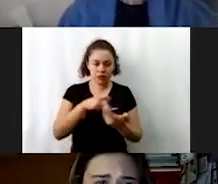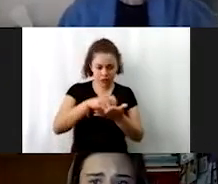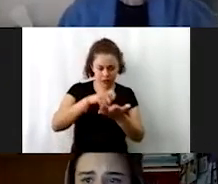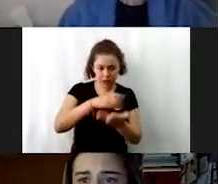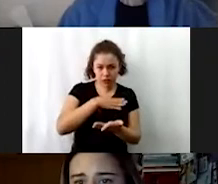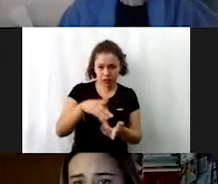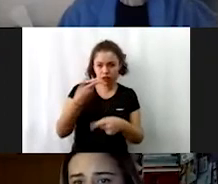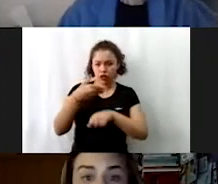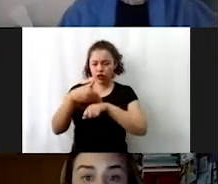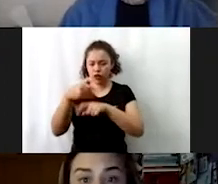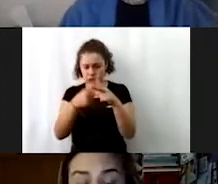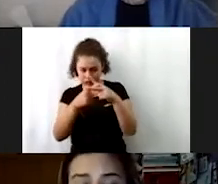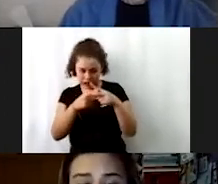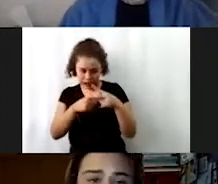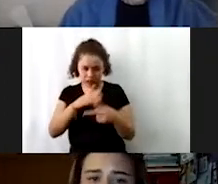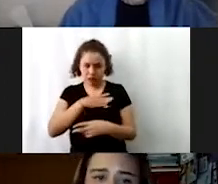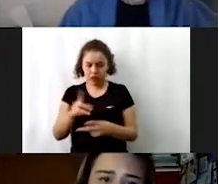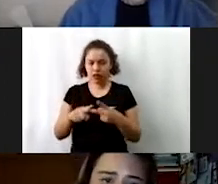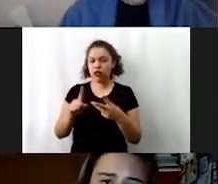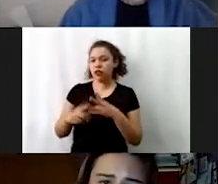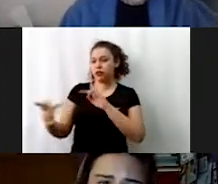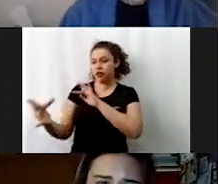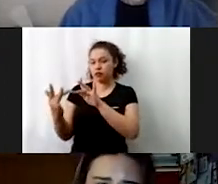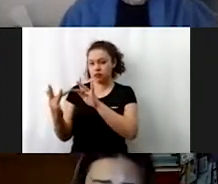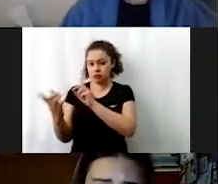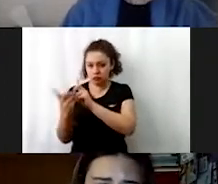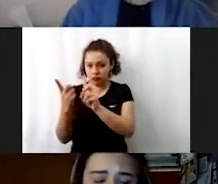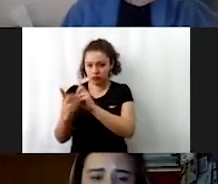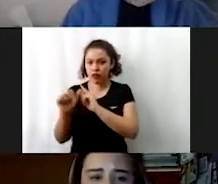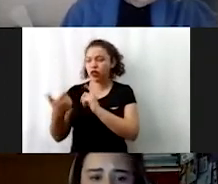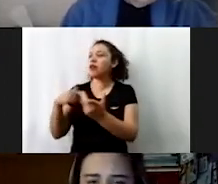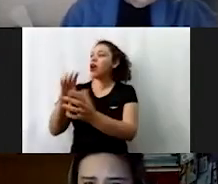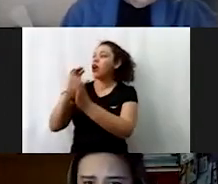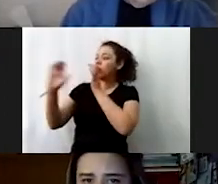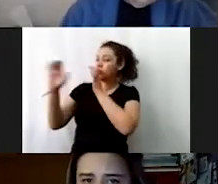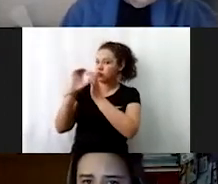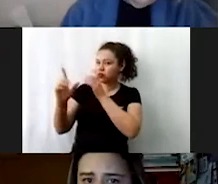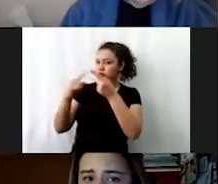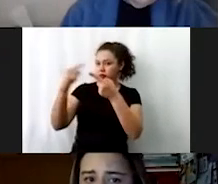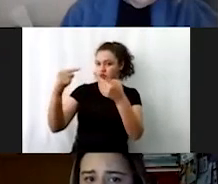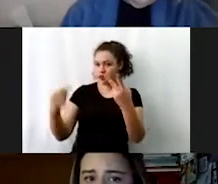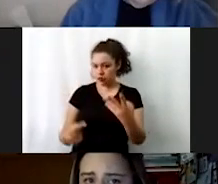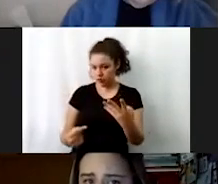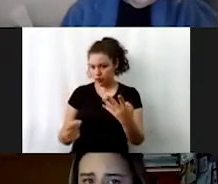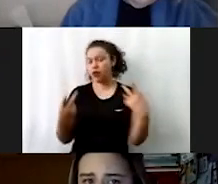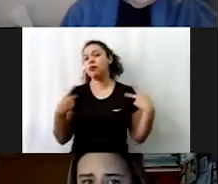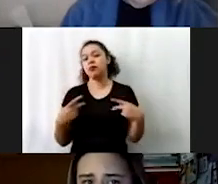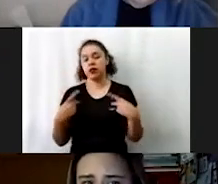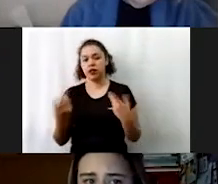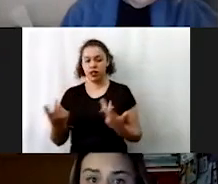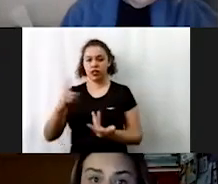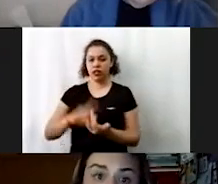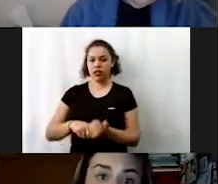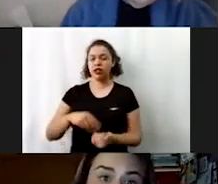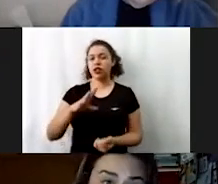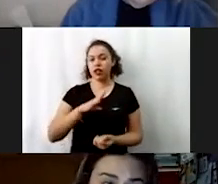números, otro es bueno para relacionarse, otro es bueno para la comunicación. Cuento con personas que están en el mismo esquema